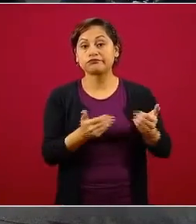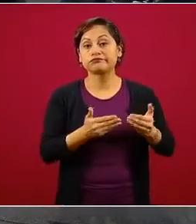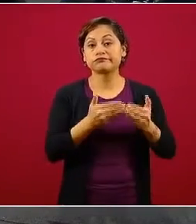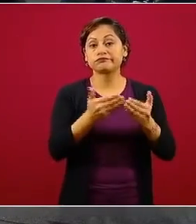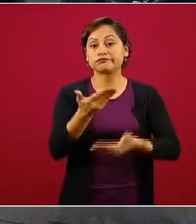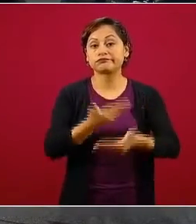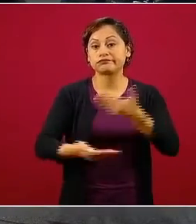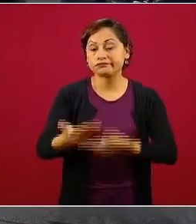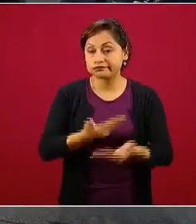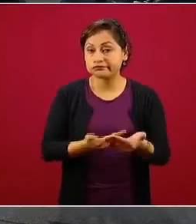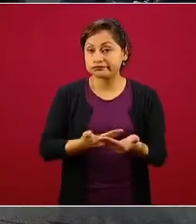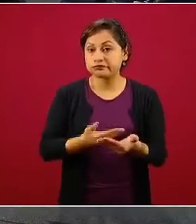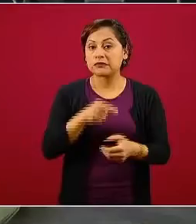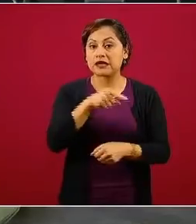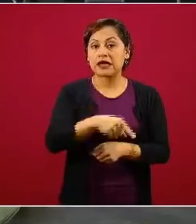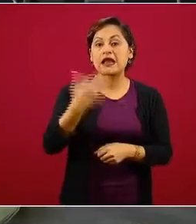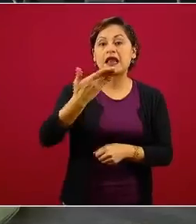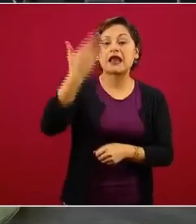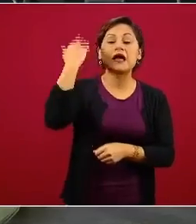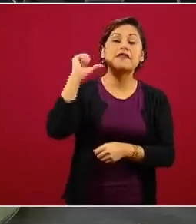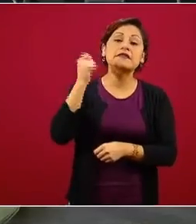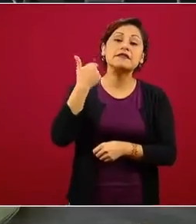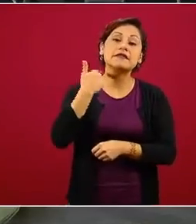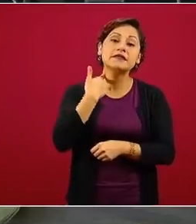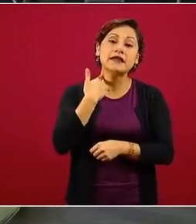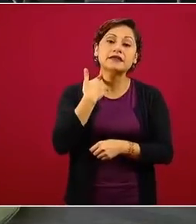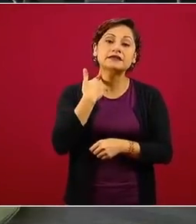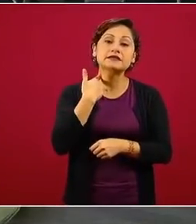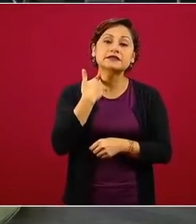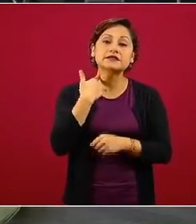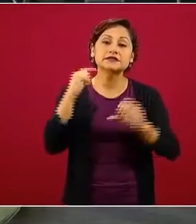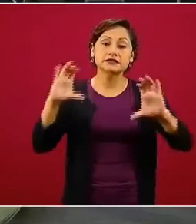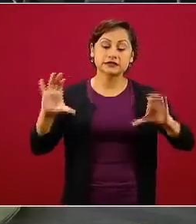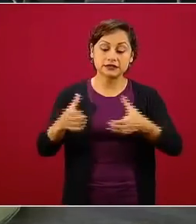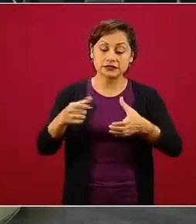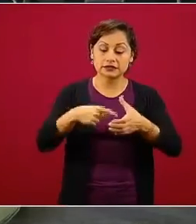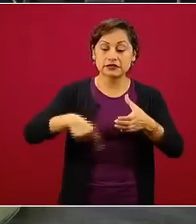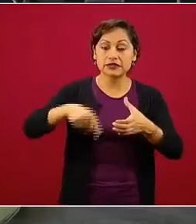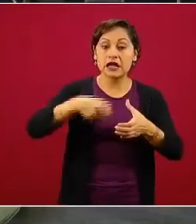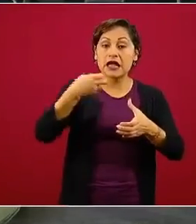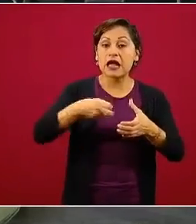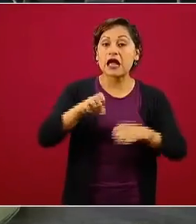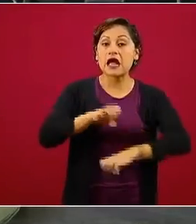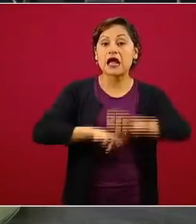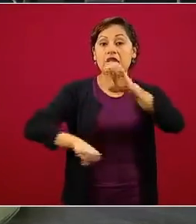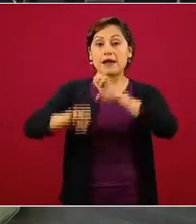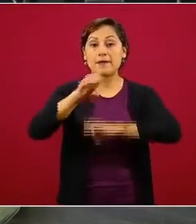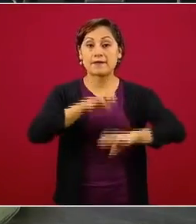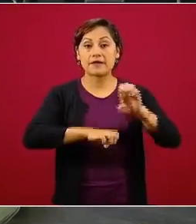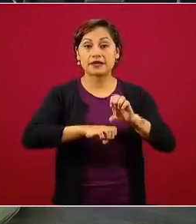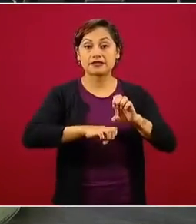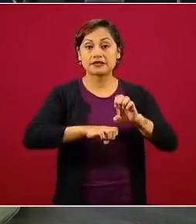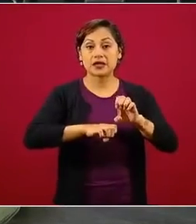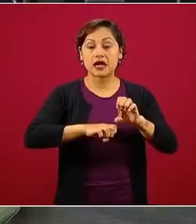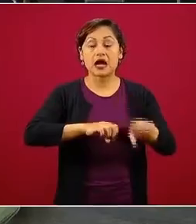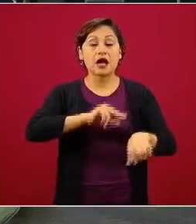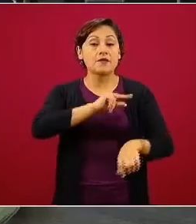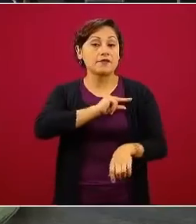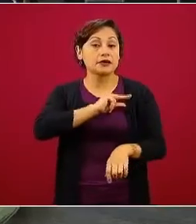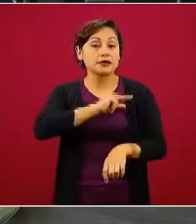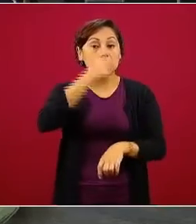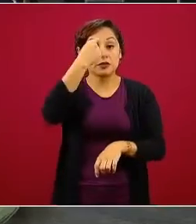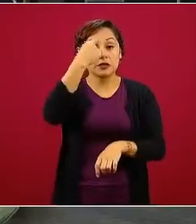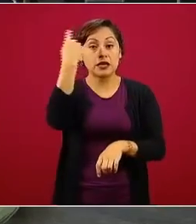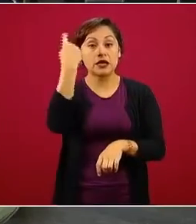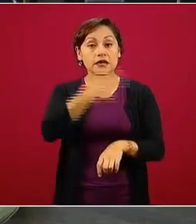empresa que proporciona tripulación outsourcing a todas esas embarcaciones. Y desde que